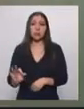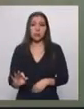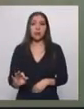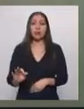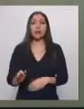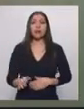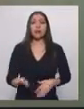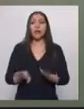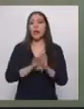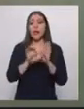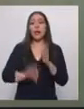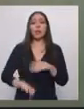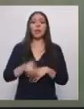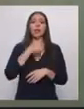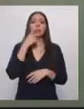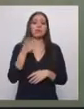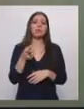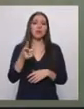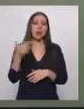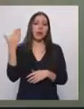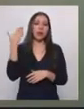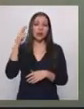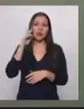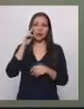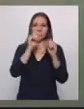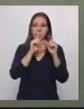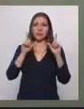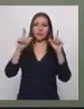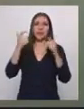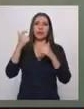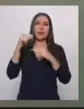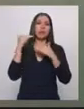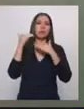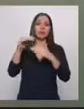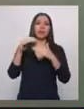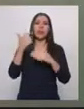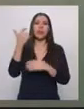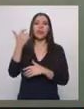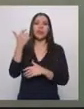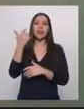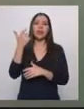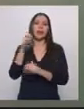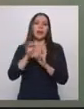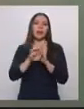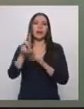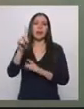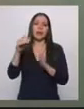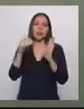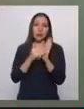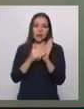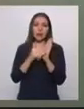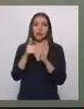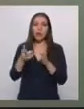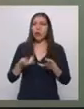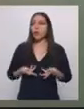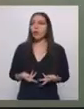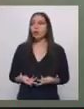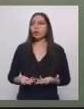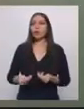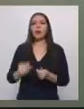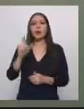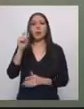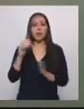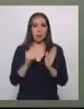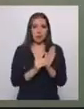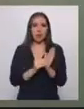imagínense que tienes un límite de crédito como el que estábamos viendo ahí en el estado de cuenta, como de 30,000 pesos. Imagínate, gastaste 20, los intereses se